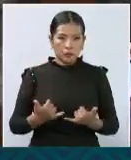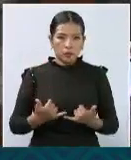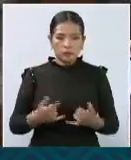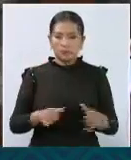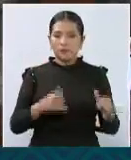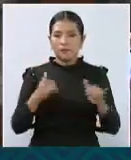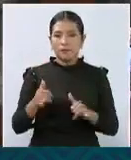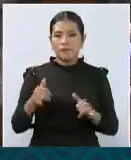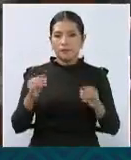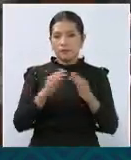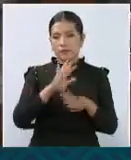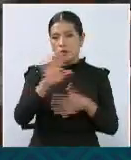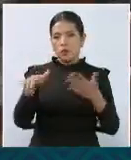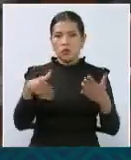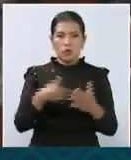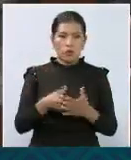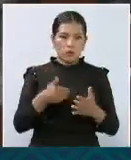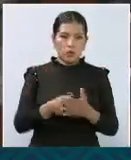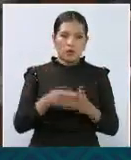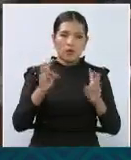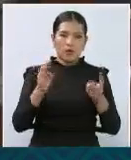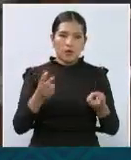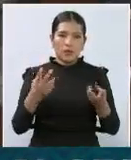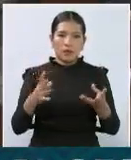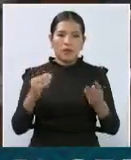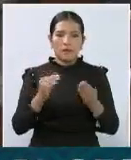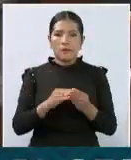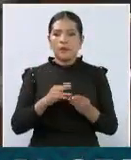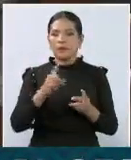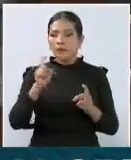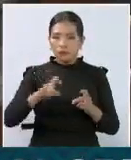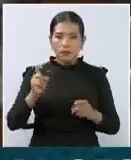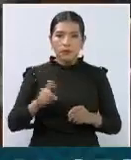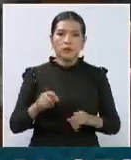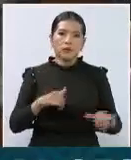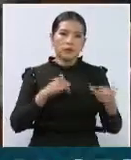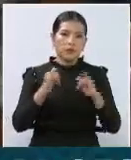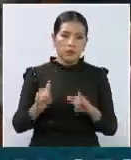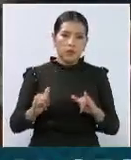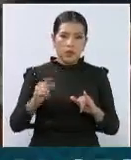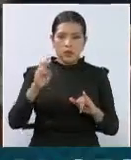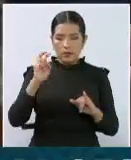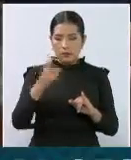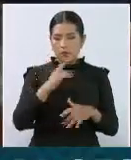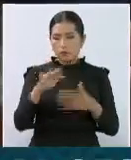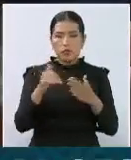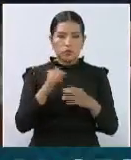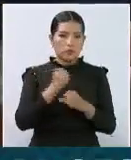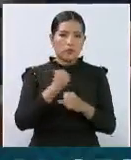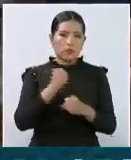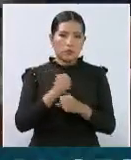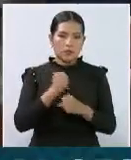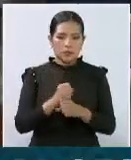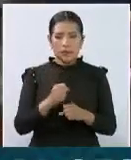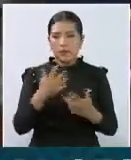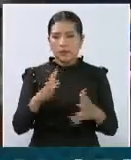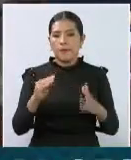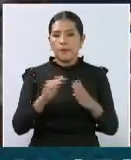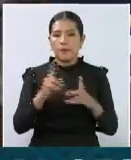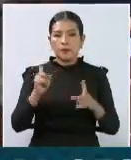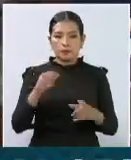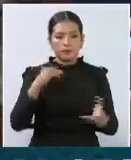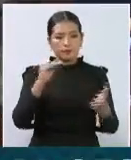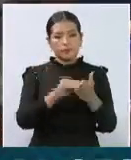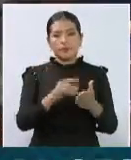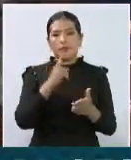Plurinacional. Estamos todavía a la espera de la oficialización de la fecha de esta sesión dentro de la Asamblea. Entenderíamos que tendría